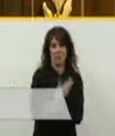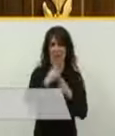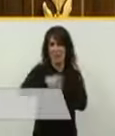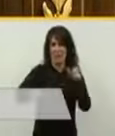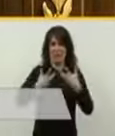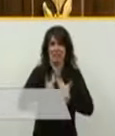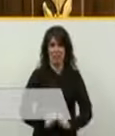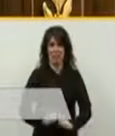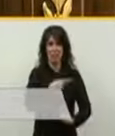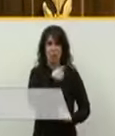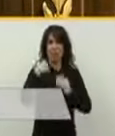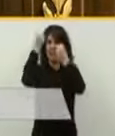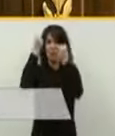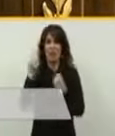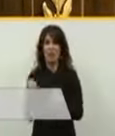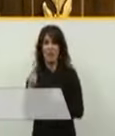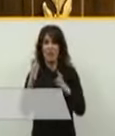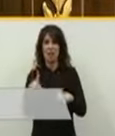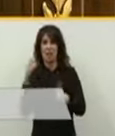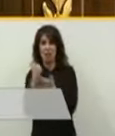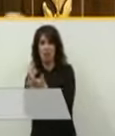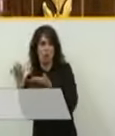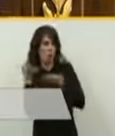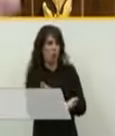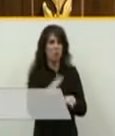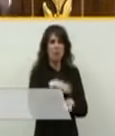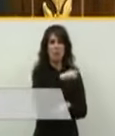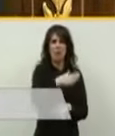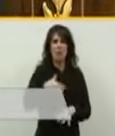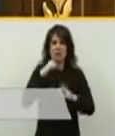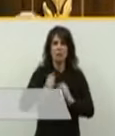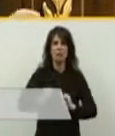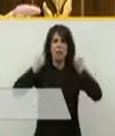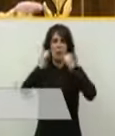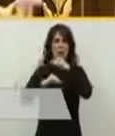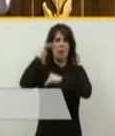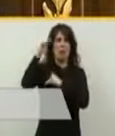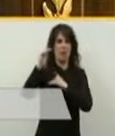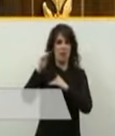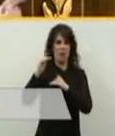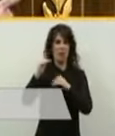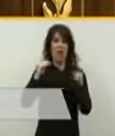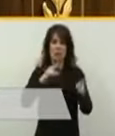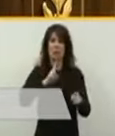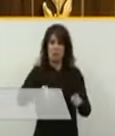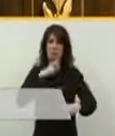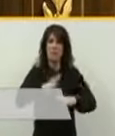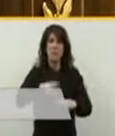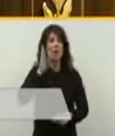instituciones al servicio de su supervivencia. Y eso también es corrupción, señor Sánchez. Eso.